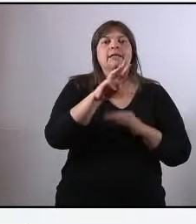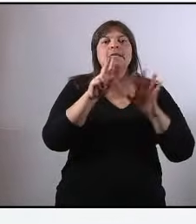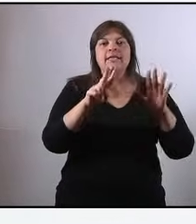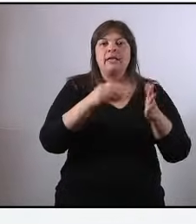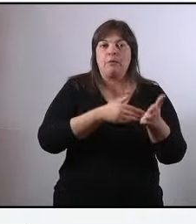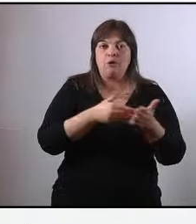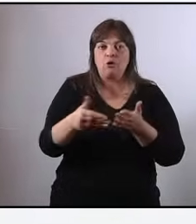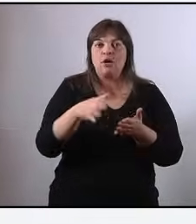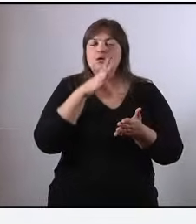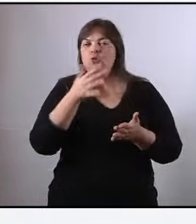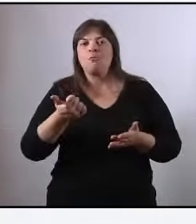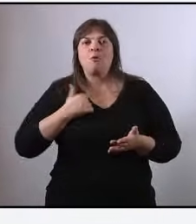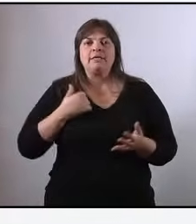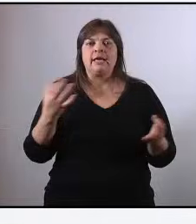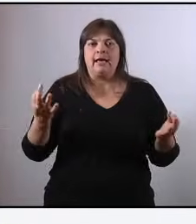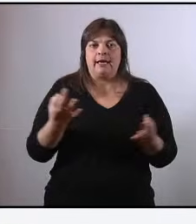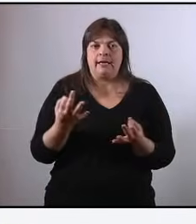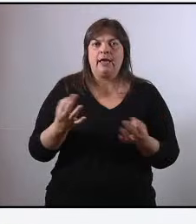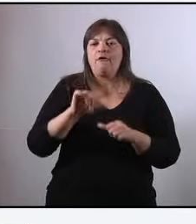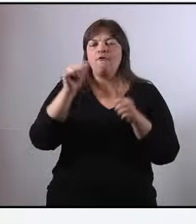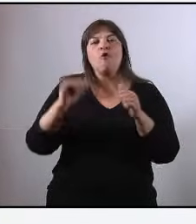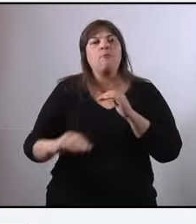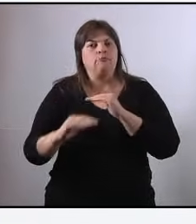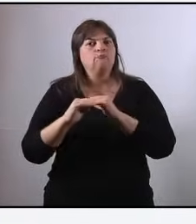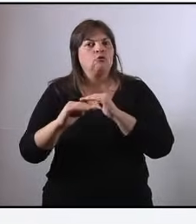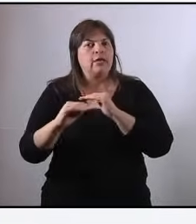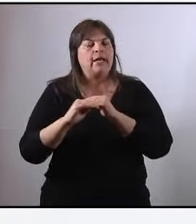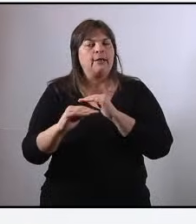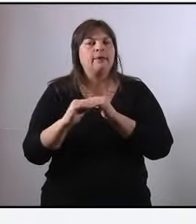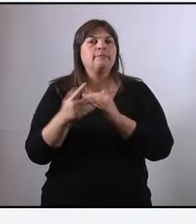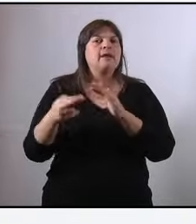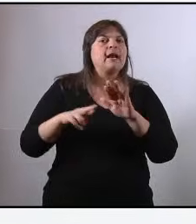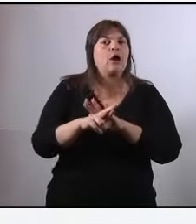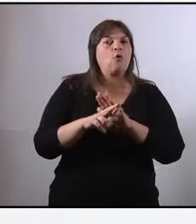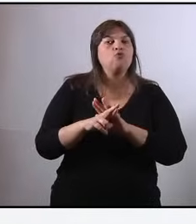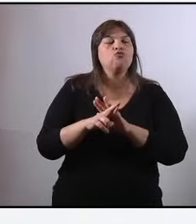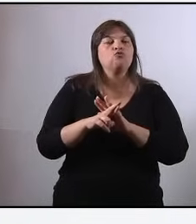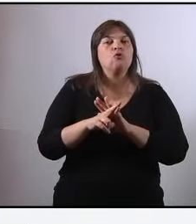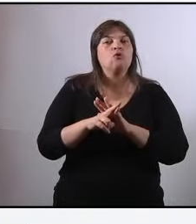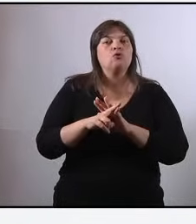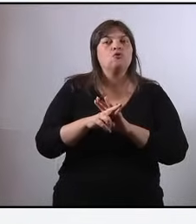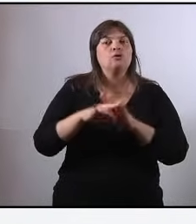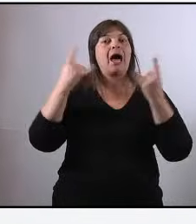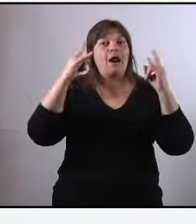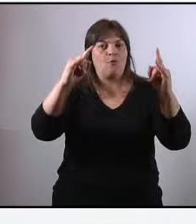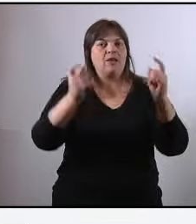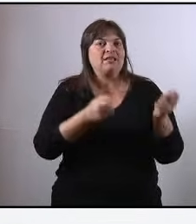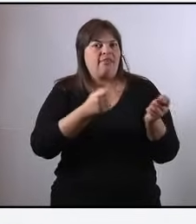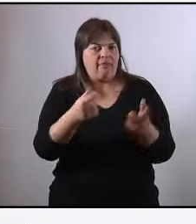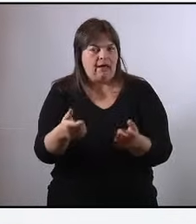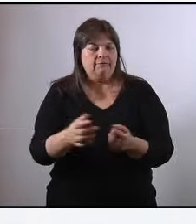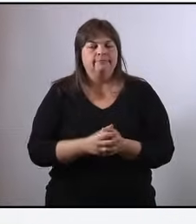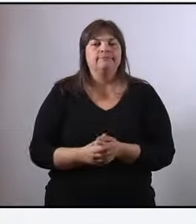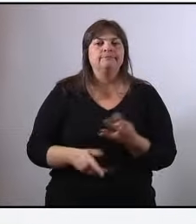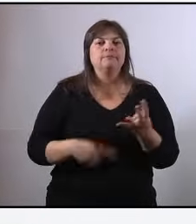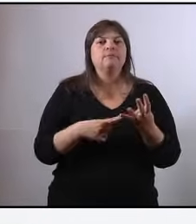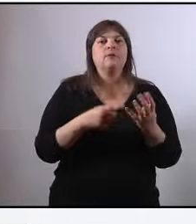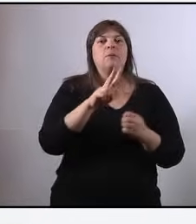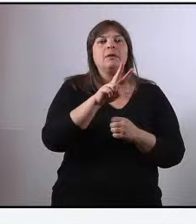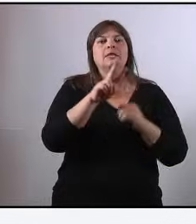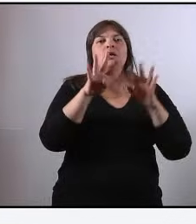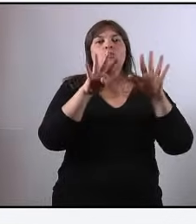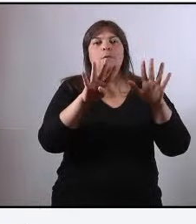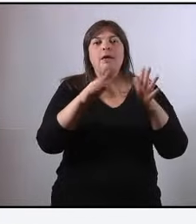para aprovechar de manera sostenible los recursos que nos ofrecen los árboles, 29 millones